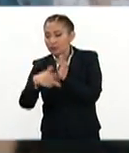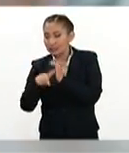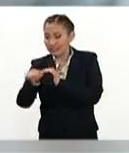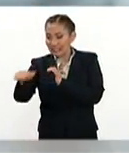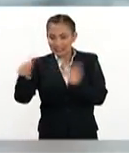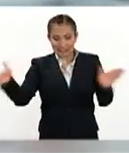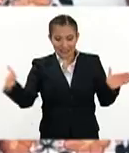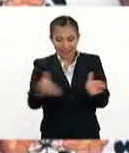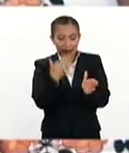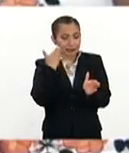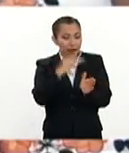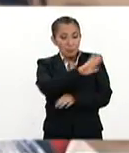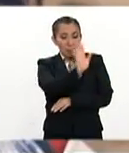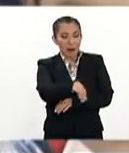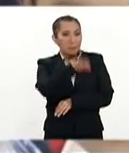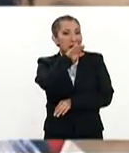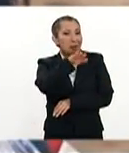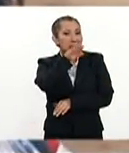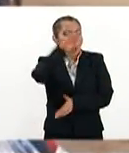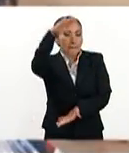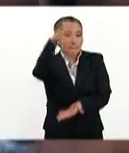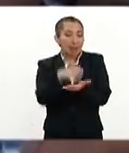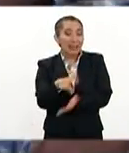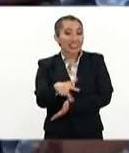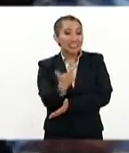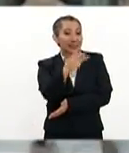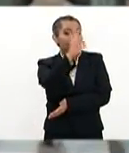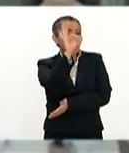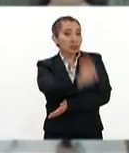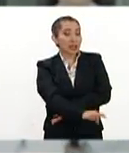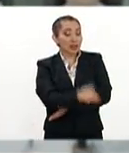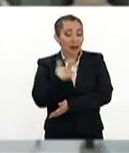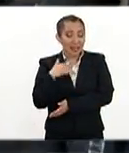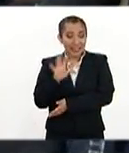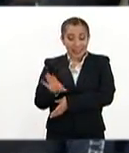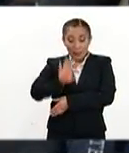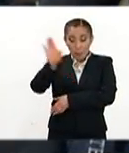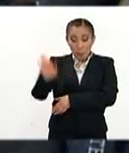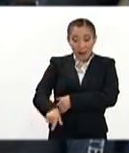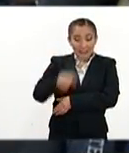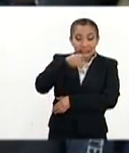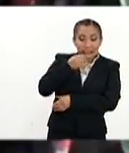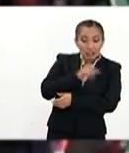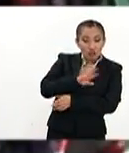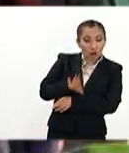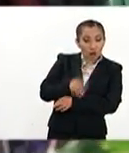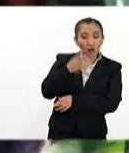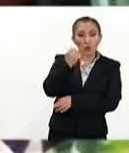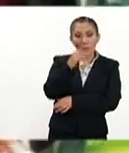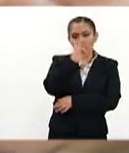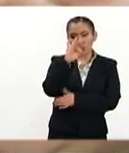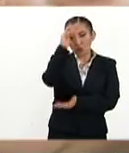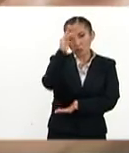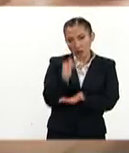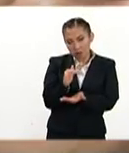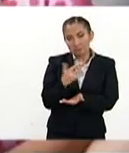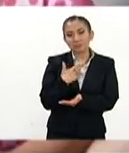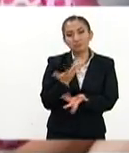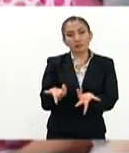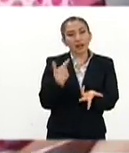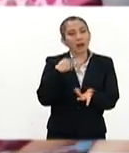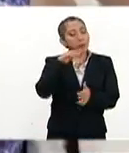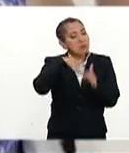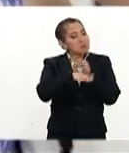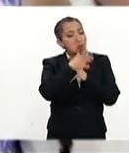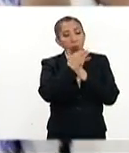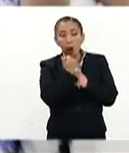2016, la tasa de muerte materna se redujo 13% y la tasa de mortalidad infantil 9%. La carencia por